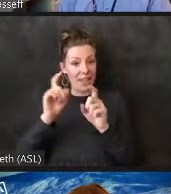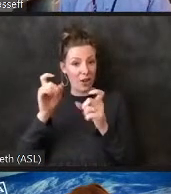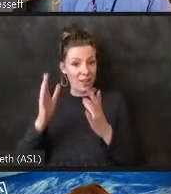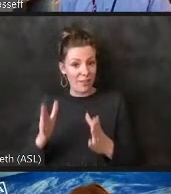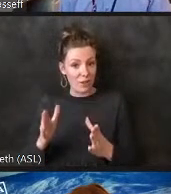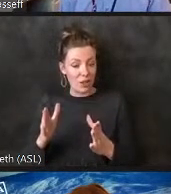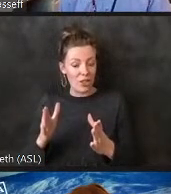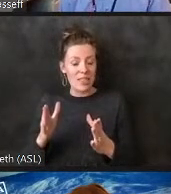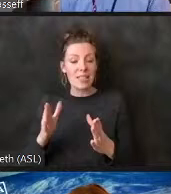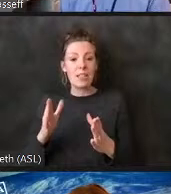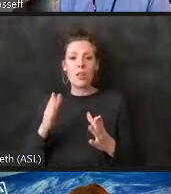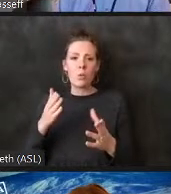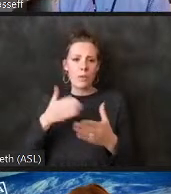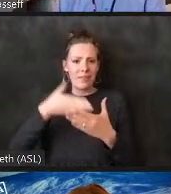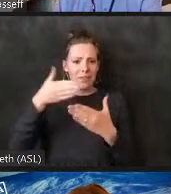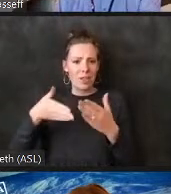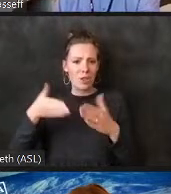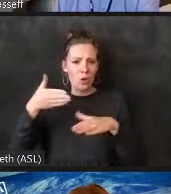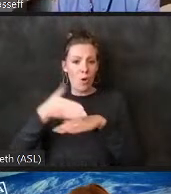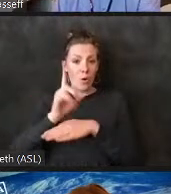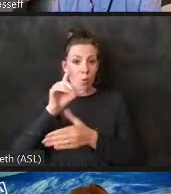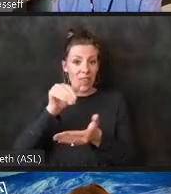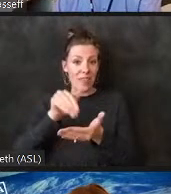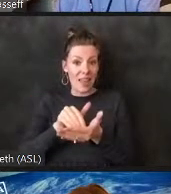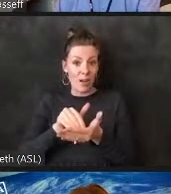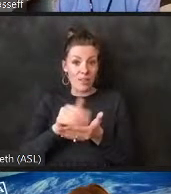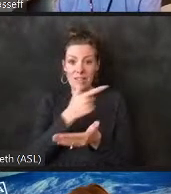procesos. Hemos completado más de 1,000